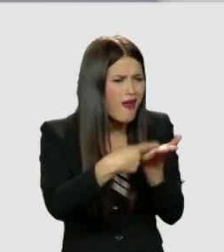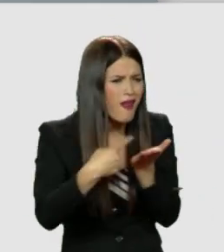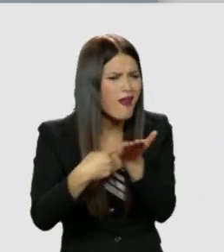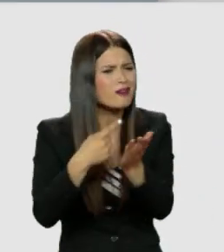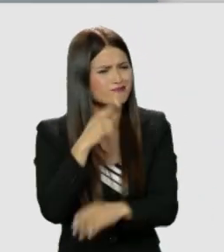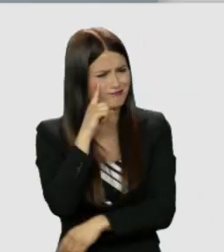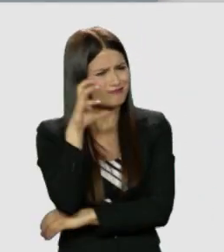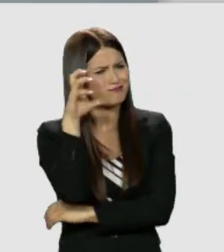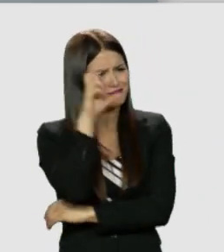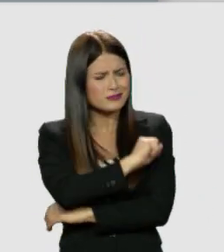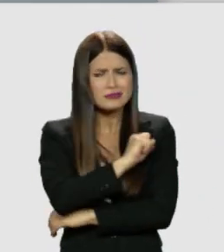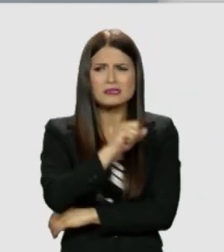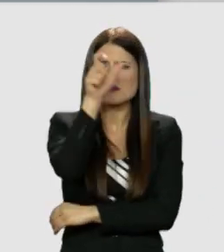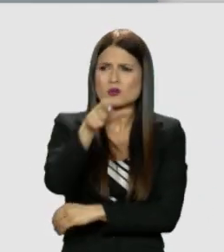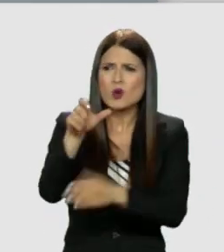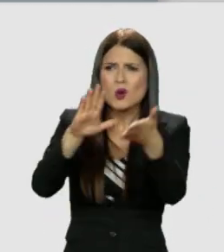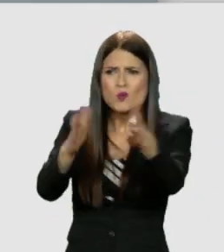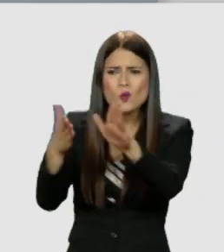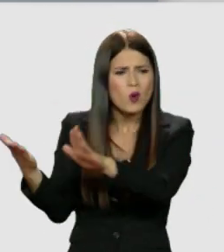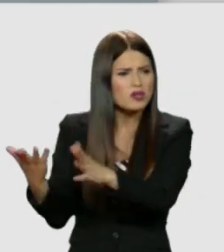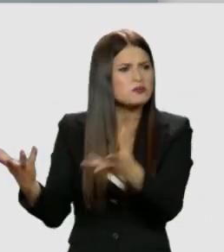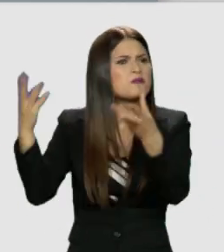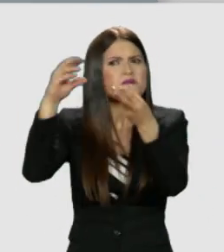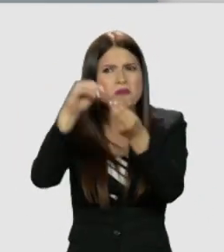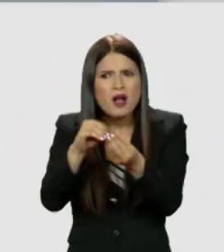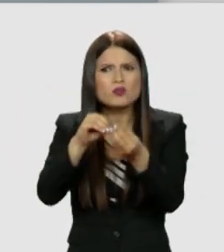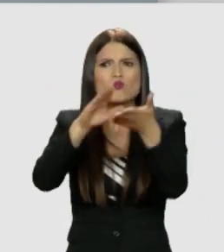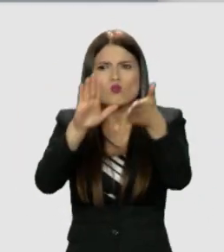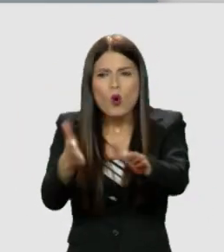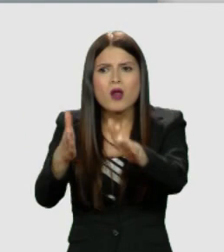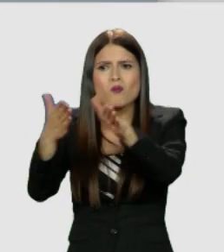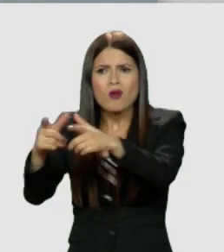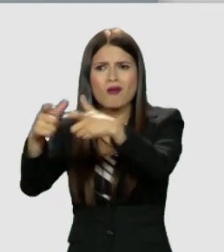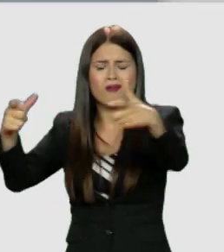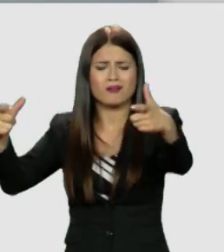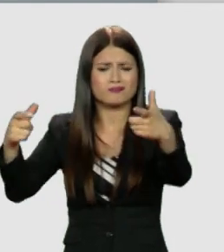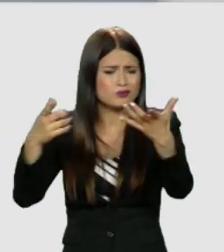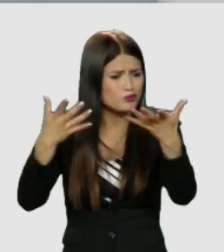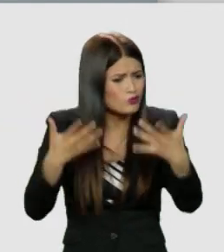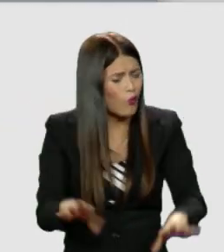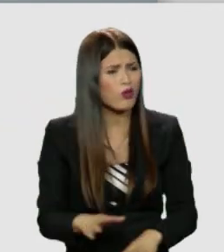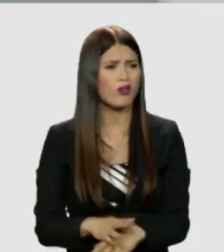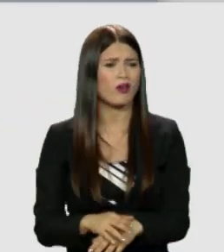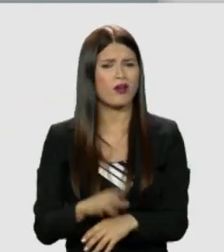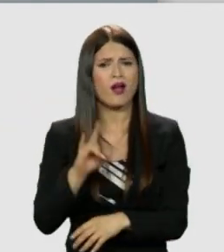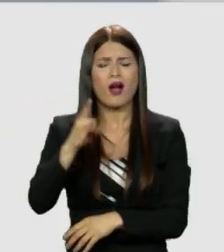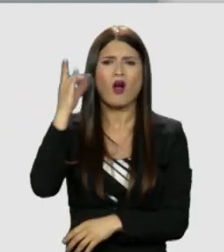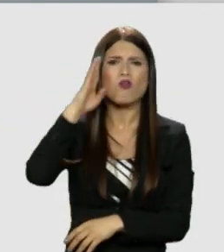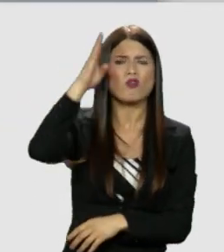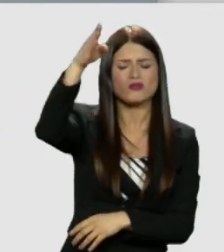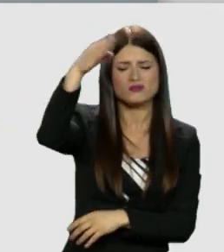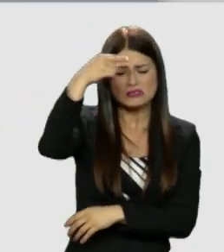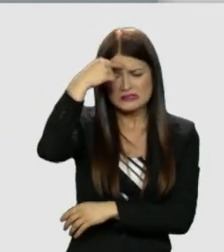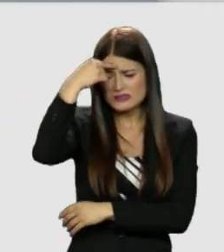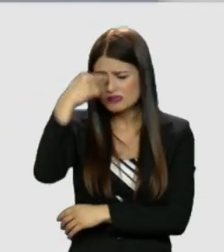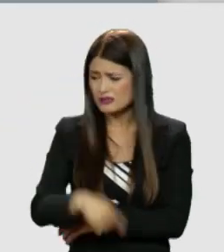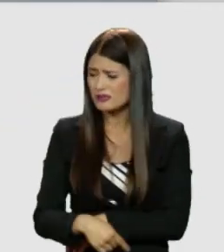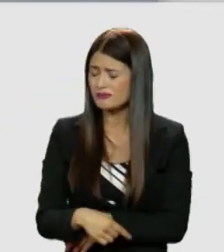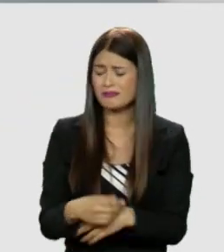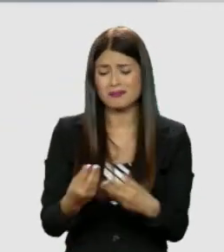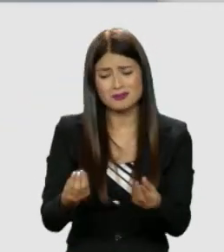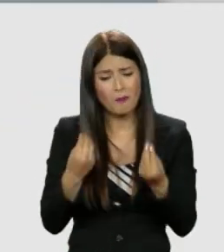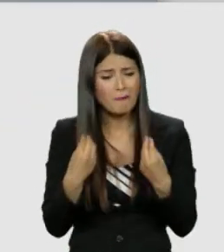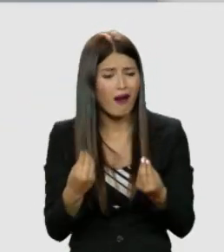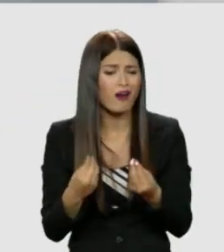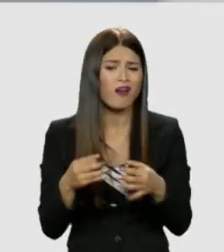en peligro no podríamos no podríamos perdonarnos no haber actuado con prontitud y firmeza